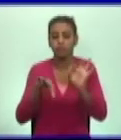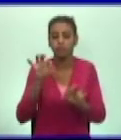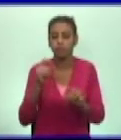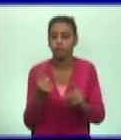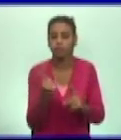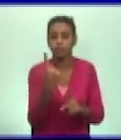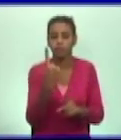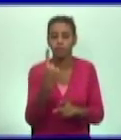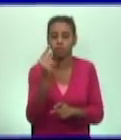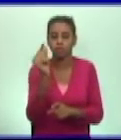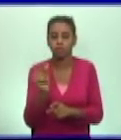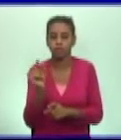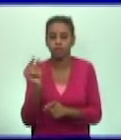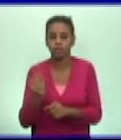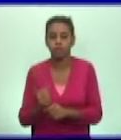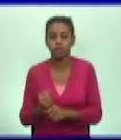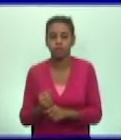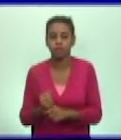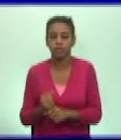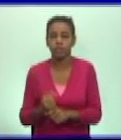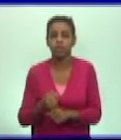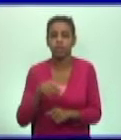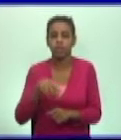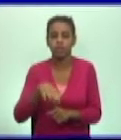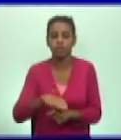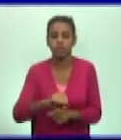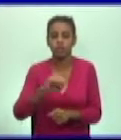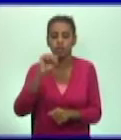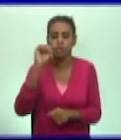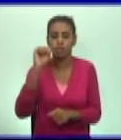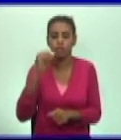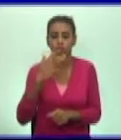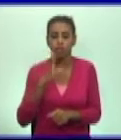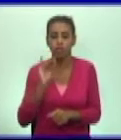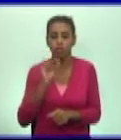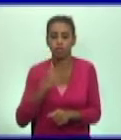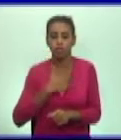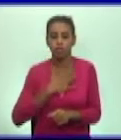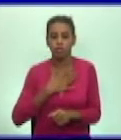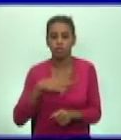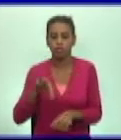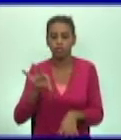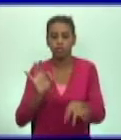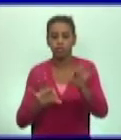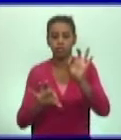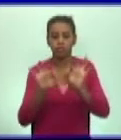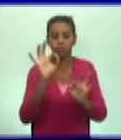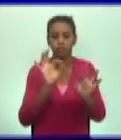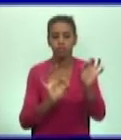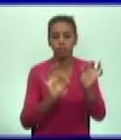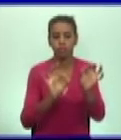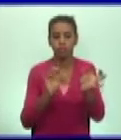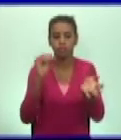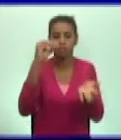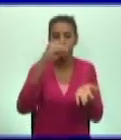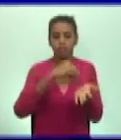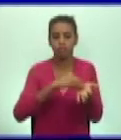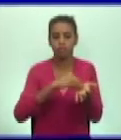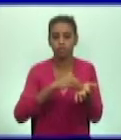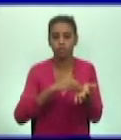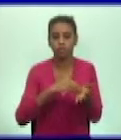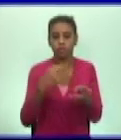unilaterales allí. En Vietnam del Sur, él decidió, Estados Unidos, desarrollar elecciones y creó un estado con el nombre de